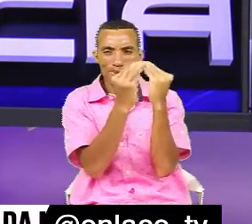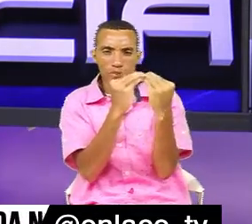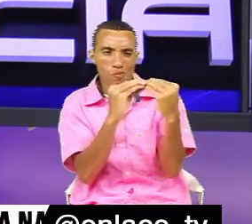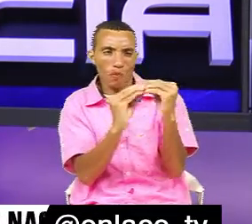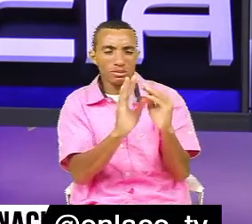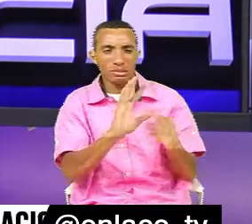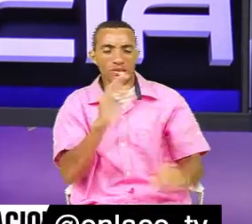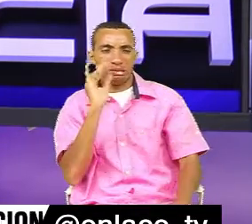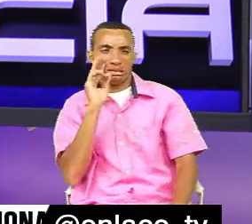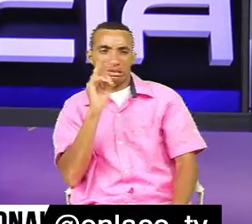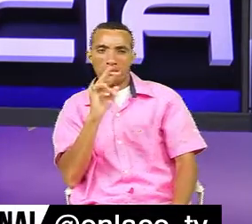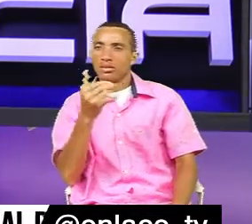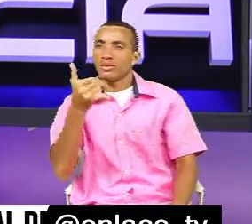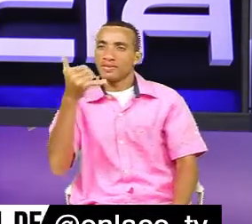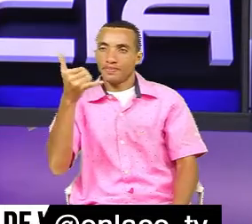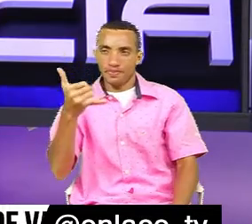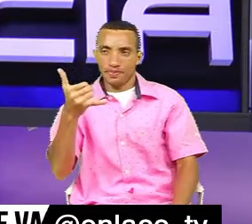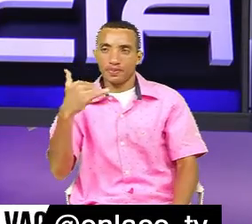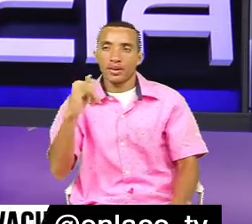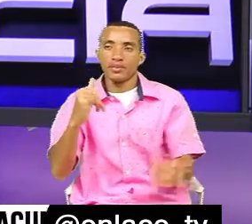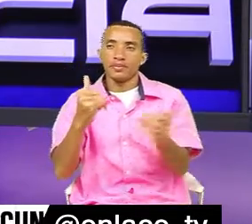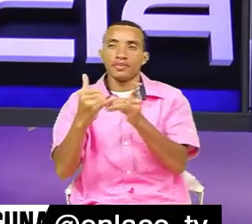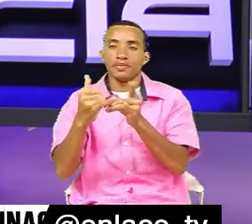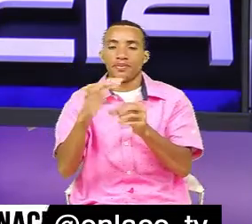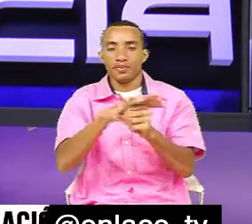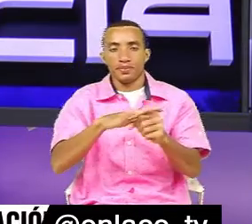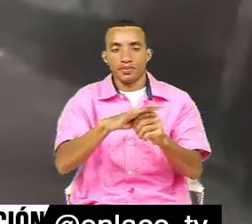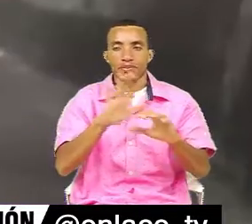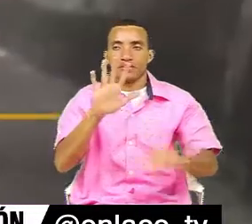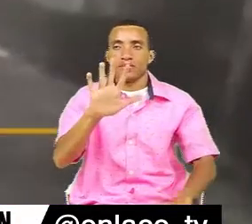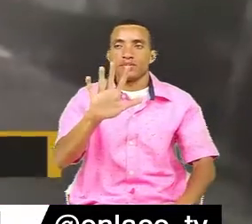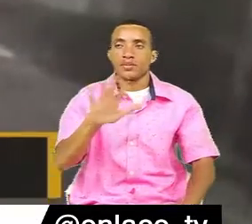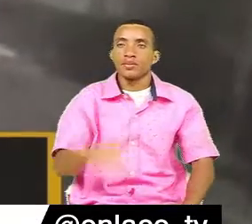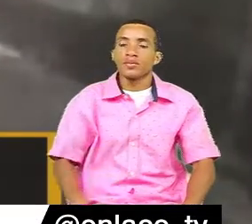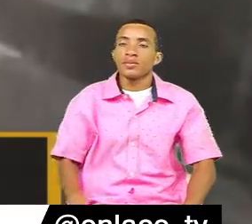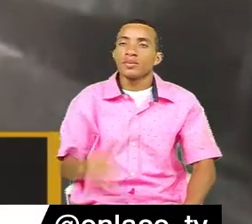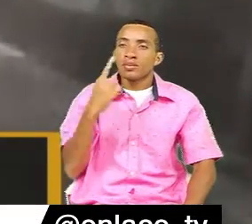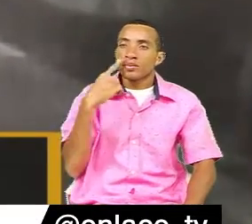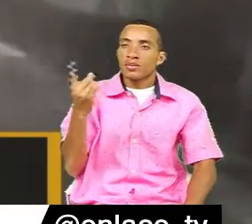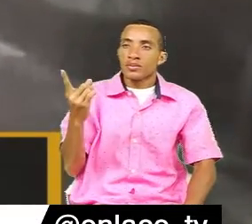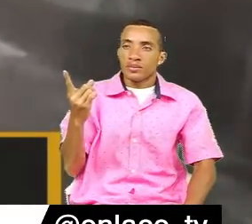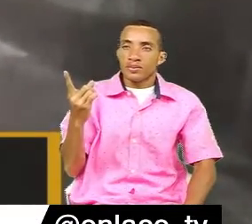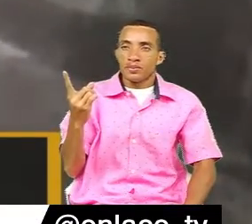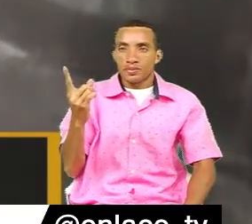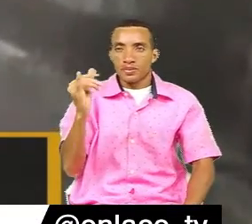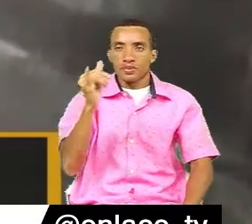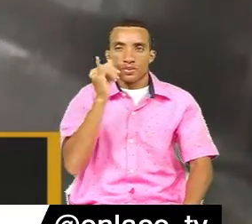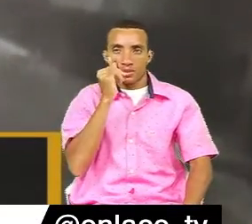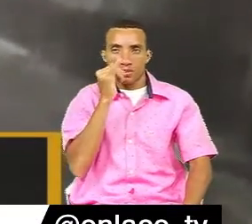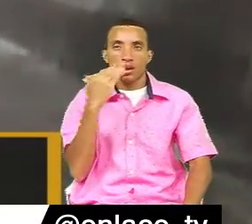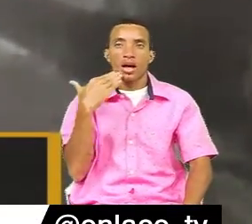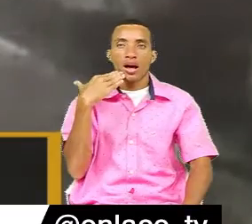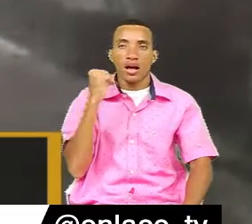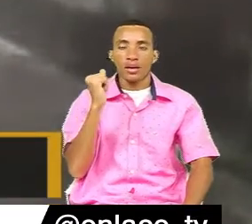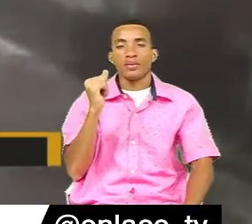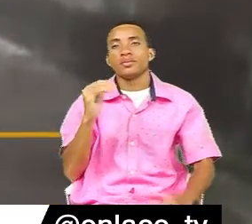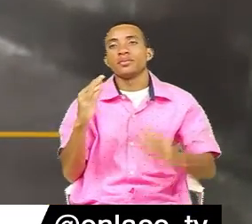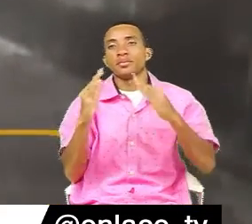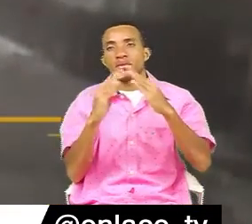de las viviendas de esta zona de la Comuna 5. En una primera grabación se muestra cómo esta ciudadana que llega a su casa hacia